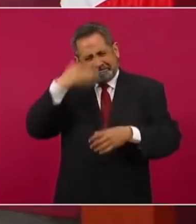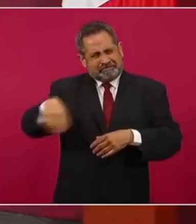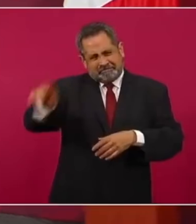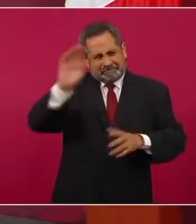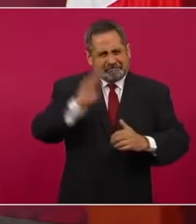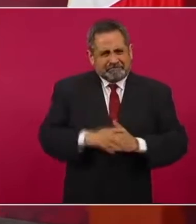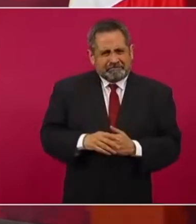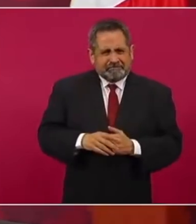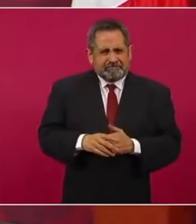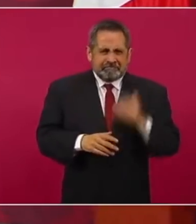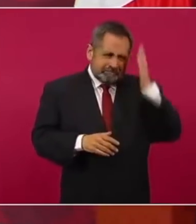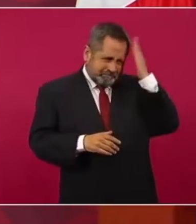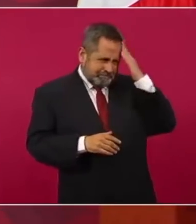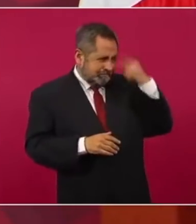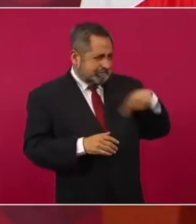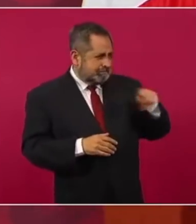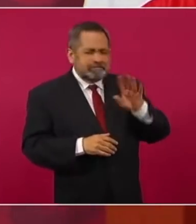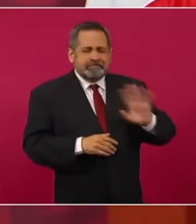que los dirigentes.